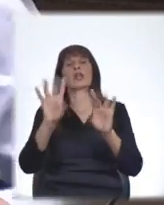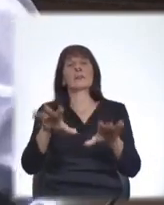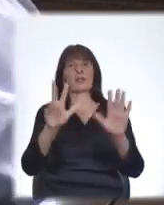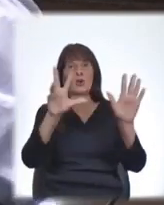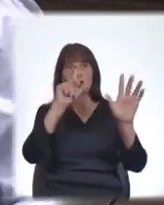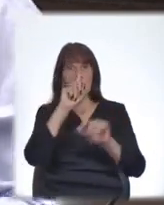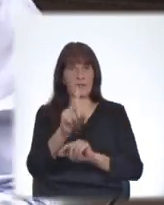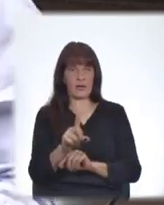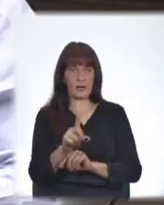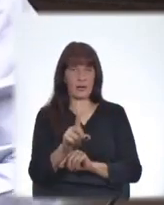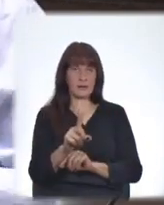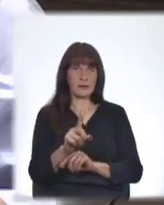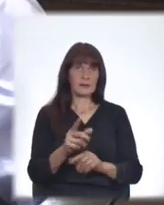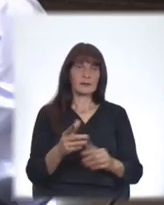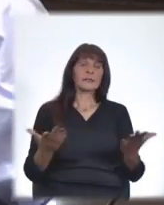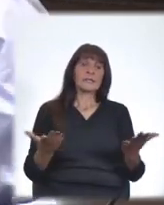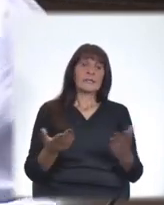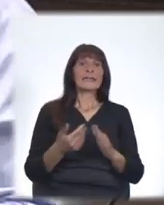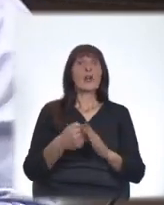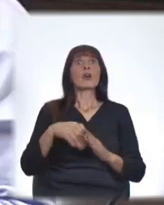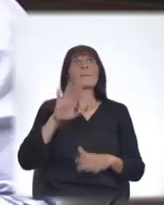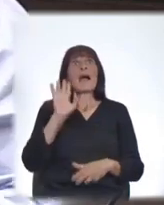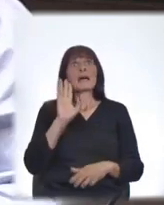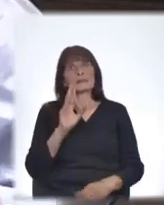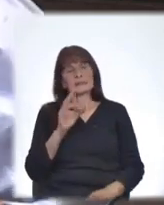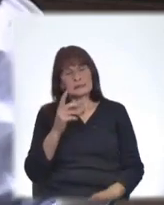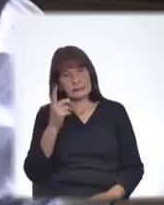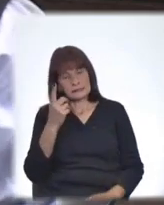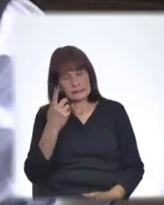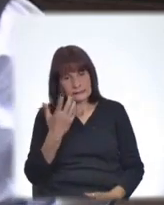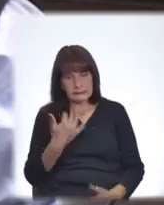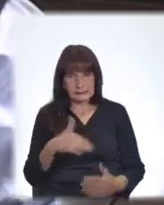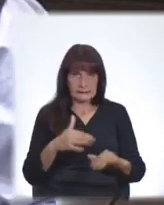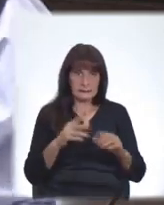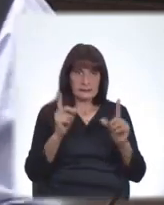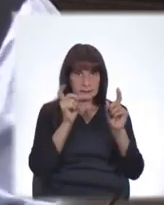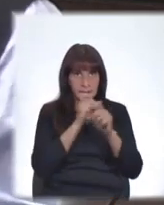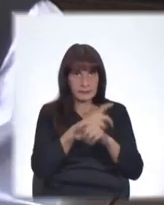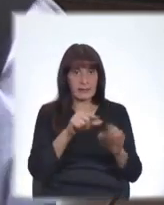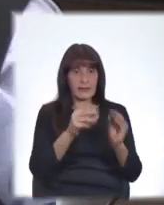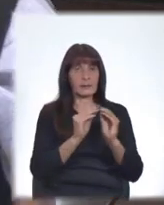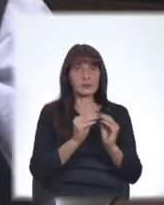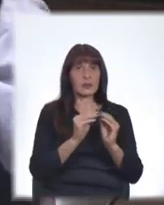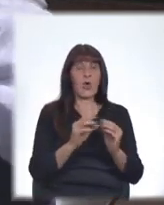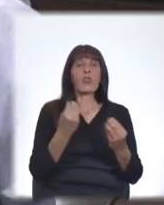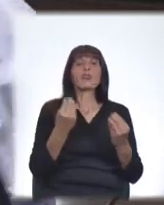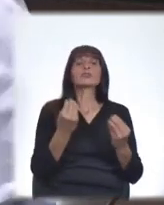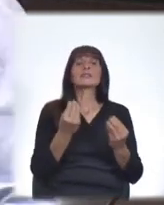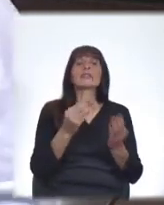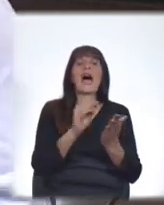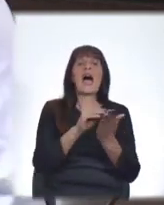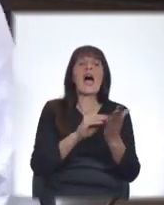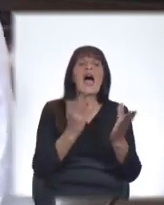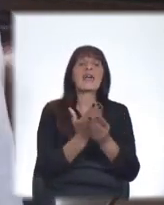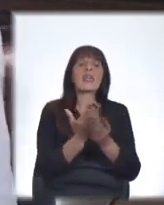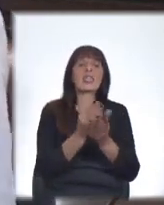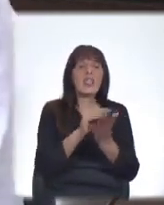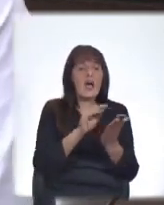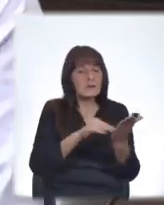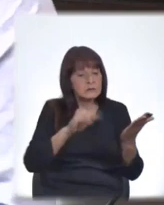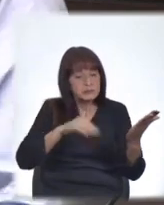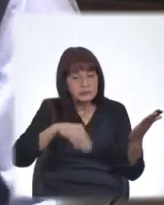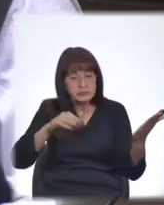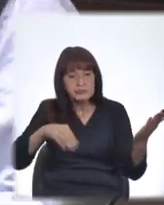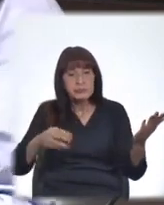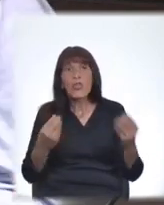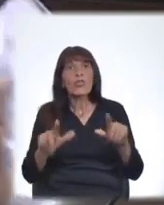Señor presidente, lo que es más duro de este presupuesto es dónde está la agenda de futuro. Porque podemos tener